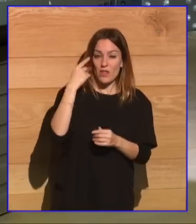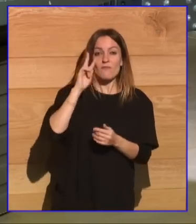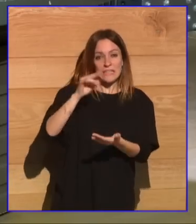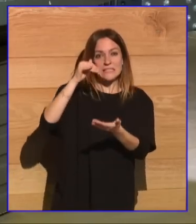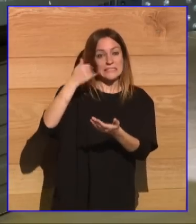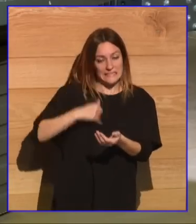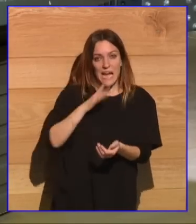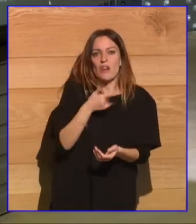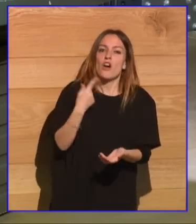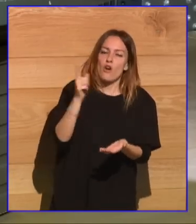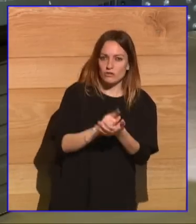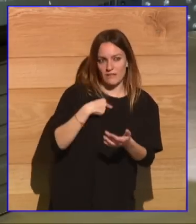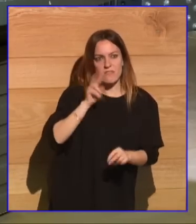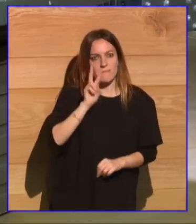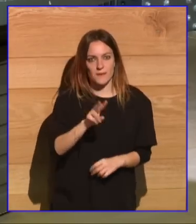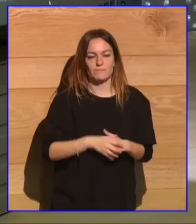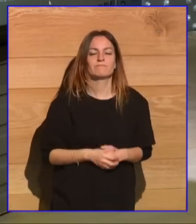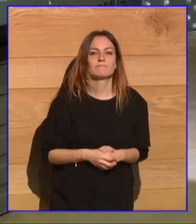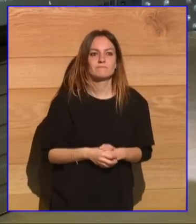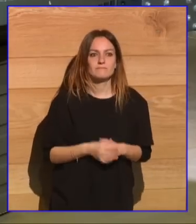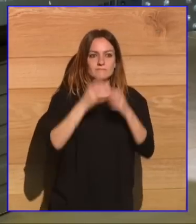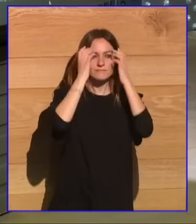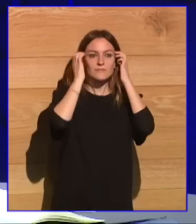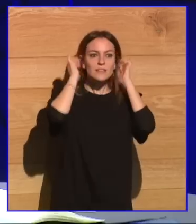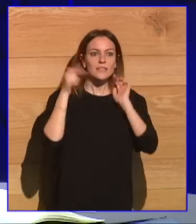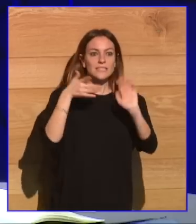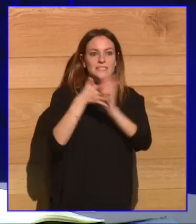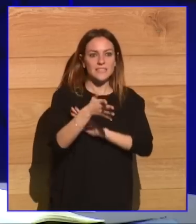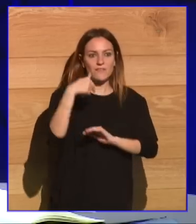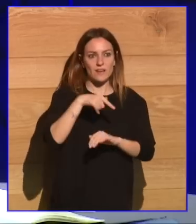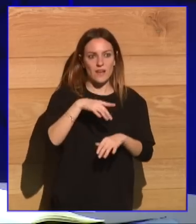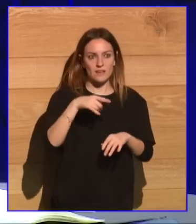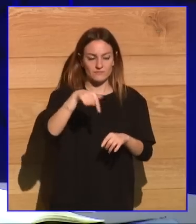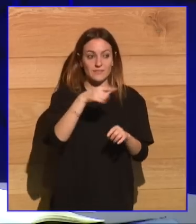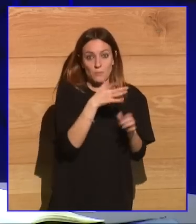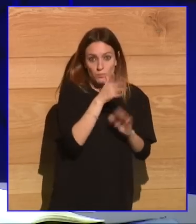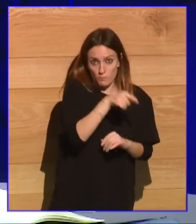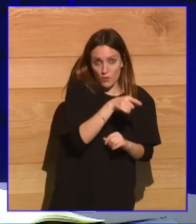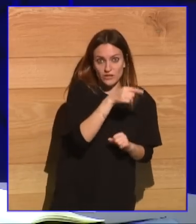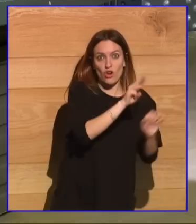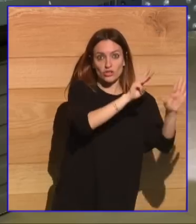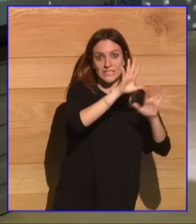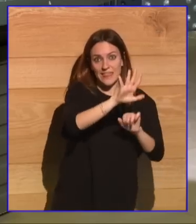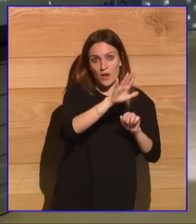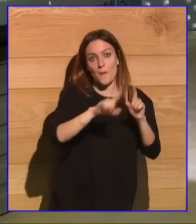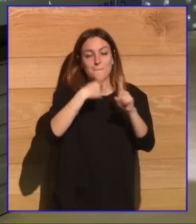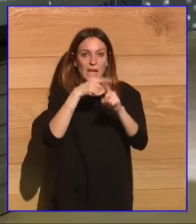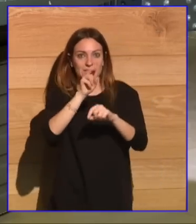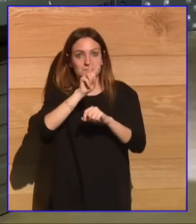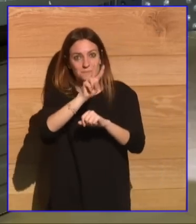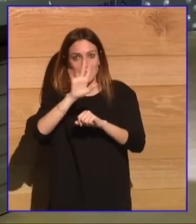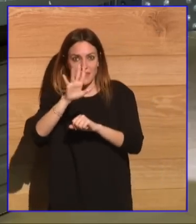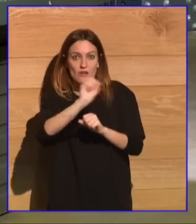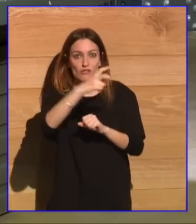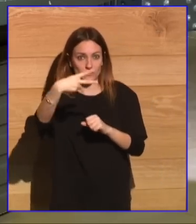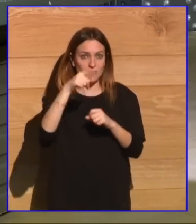que la he vuelto a ver. Bueno, va a ser apasionante. Claro. De ahí el 85 más 25. Claro, ¿ves? Está bien. ¿Ves? Si a mí me salían